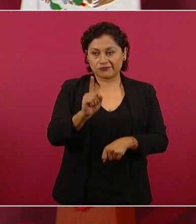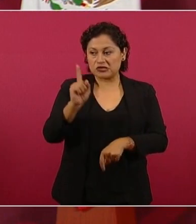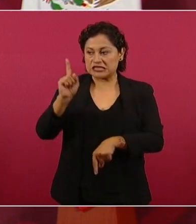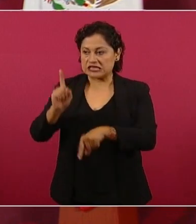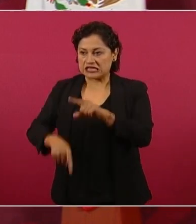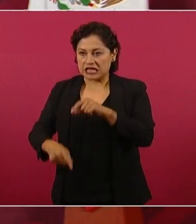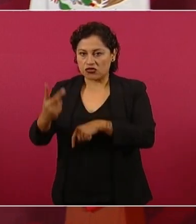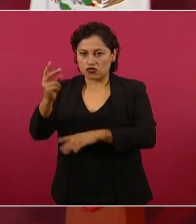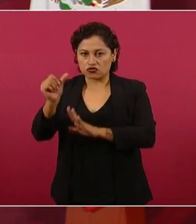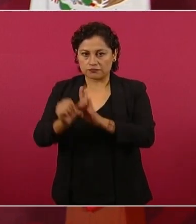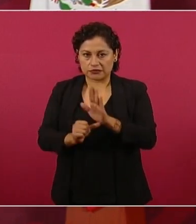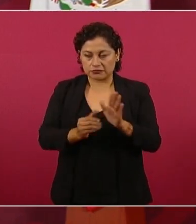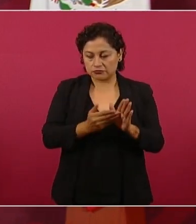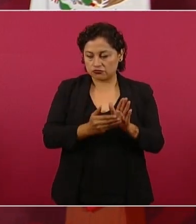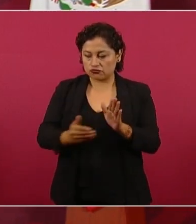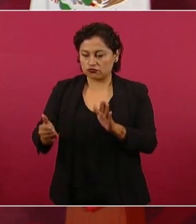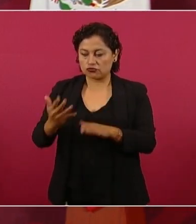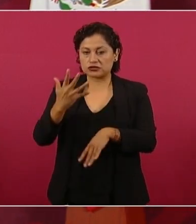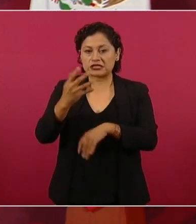Durante mucho tiempo,